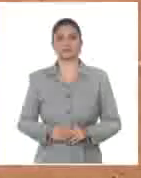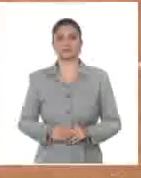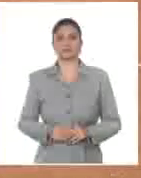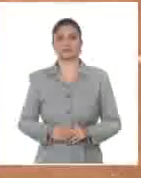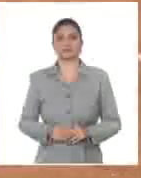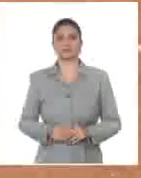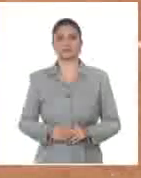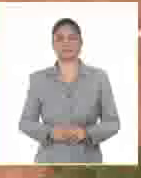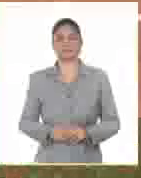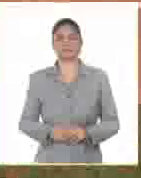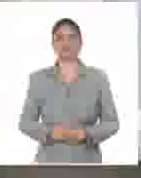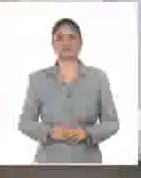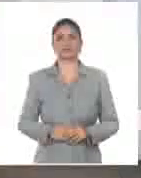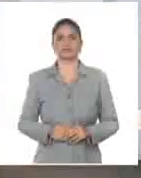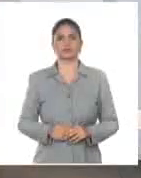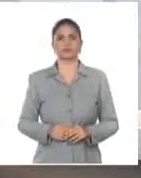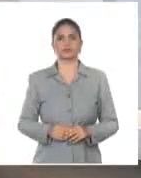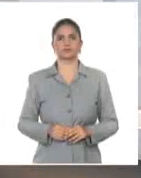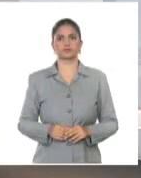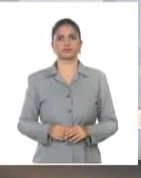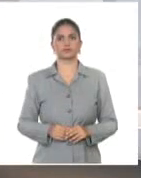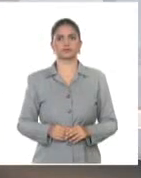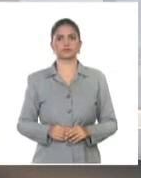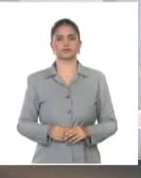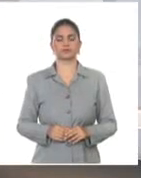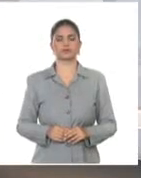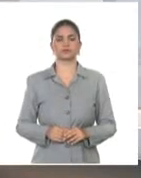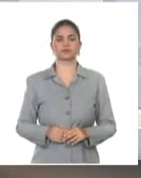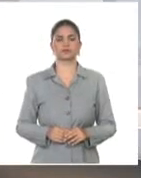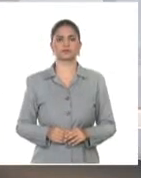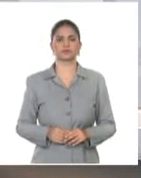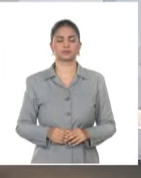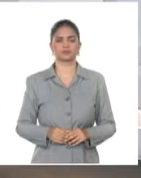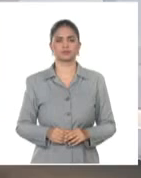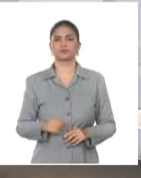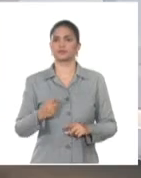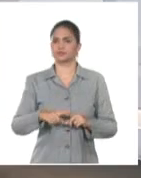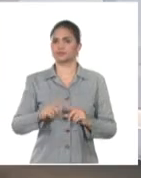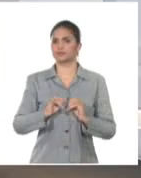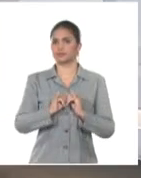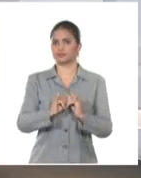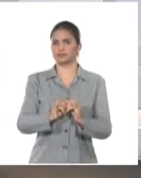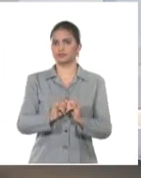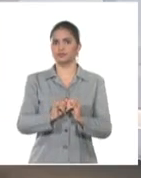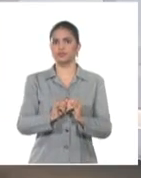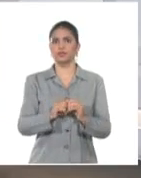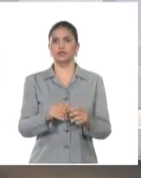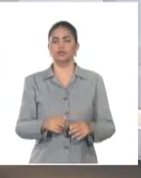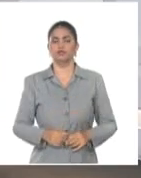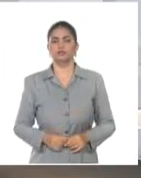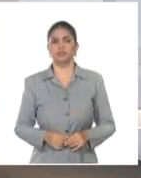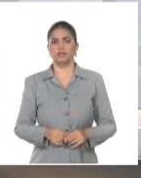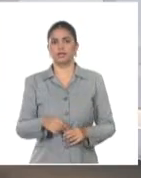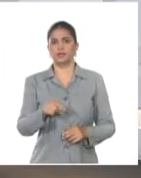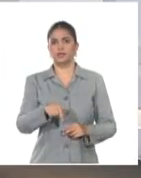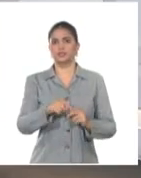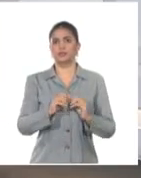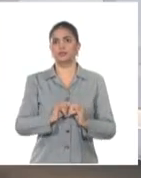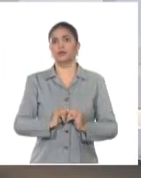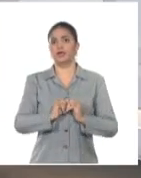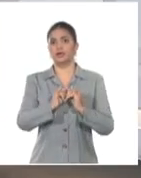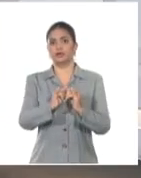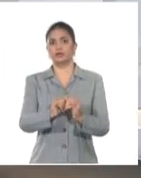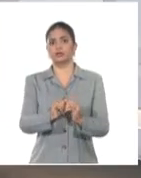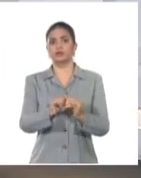para el Canal Cubano de Noticias. Y en más de béisbol, hoy se efectuó la exhibición de talentos de la región central en el Estadio Augusto César